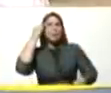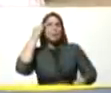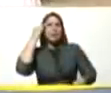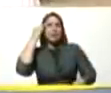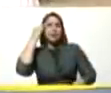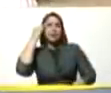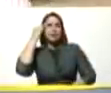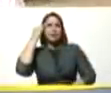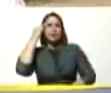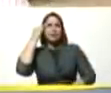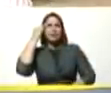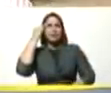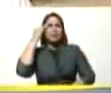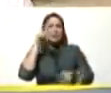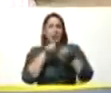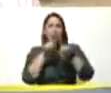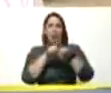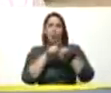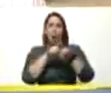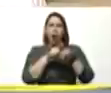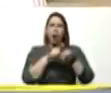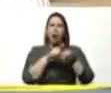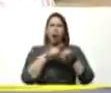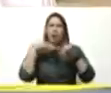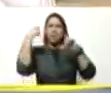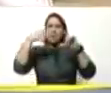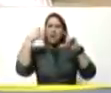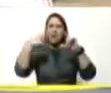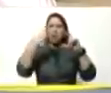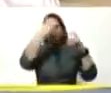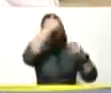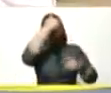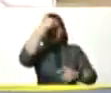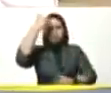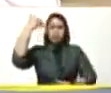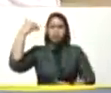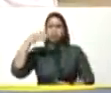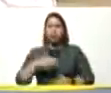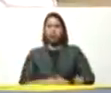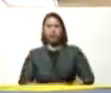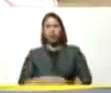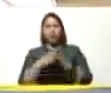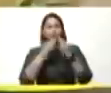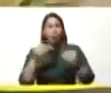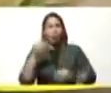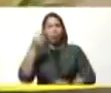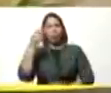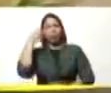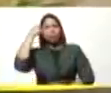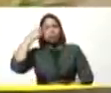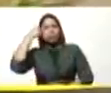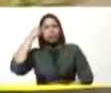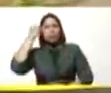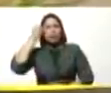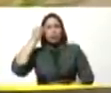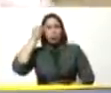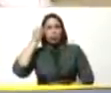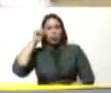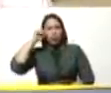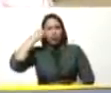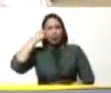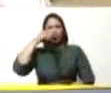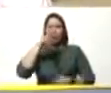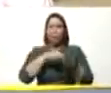se pasa como una película, Delcy. Una película, Karina. Va pasando la película, 2021,